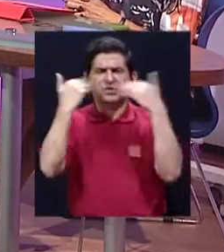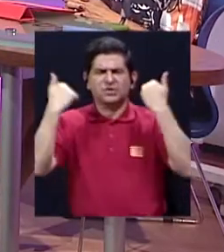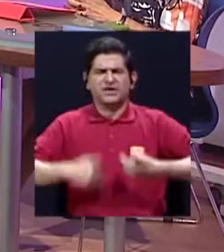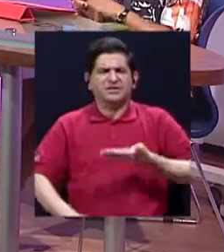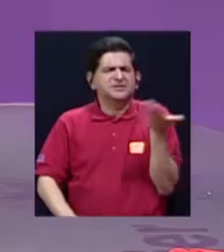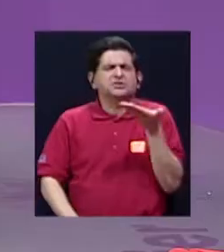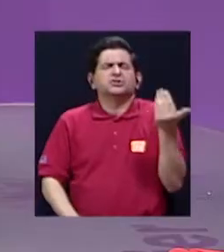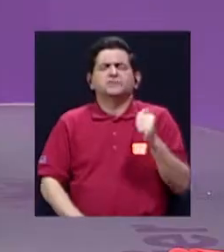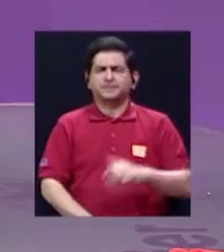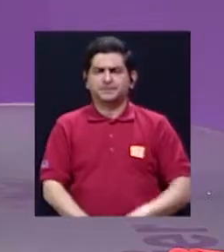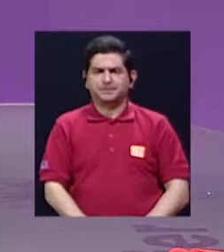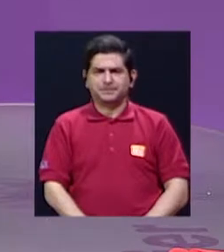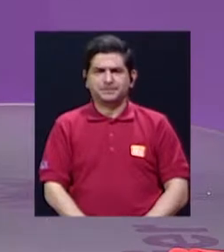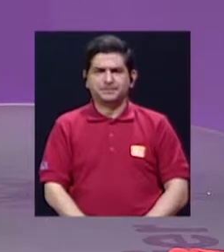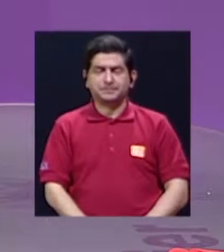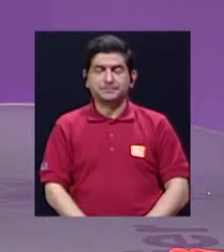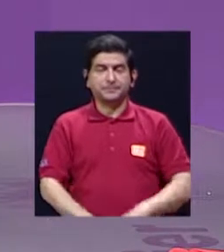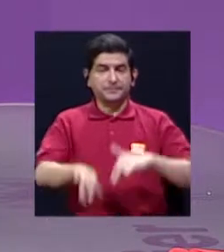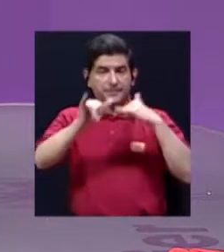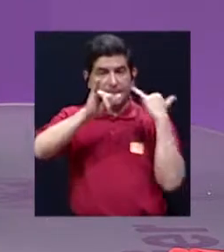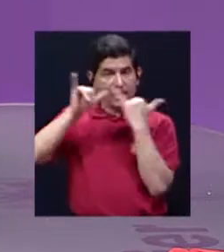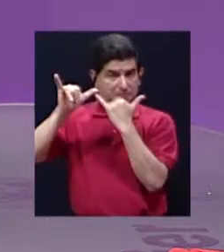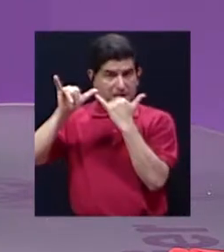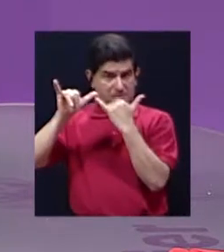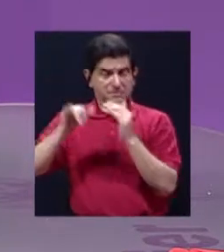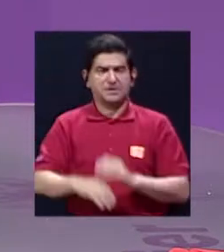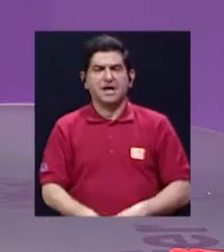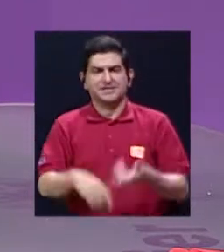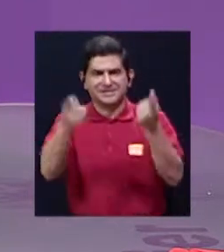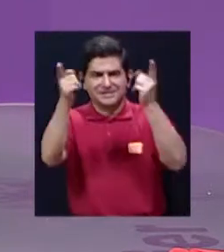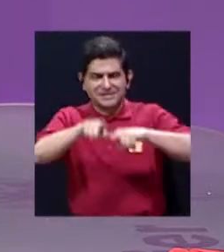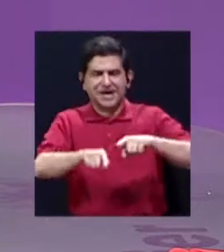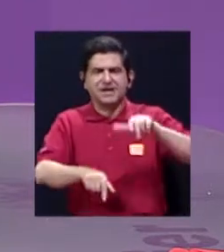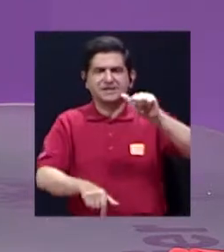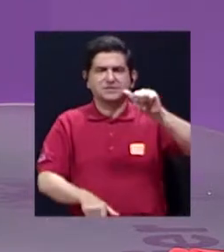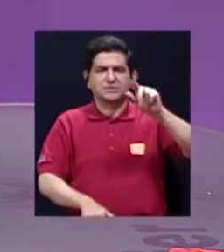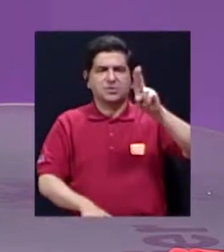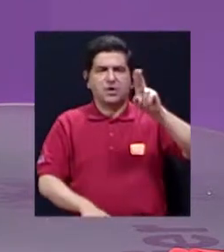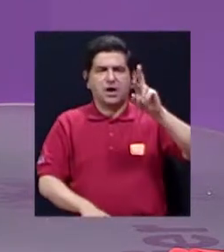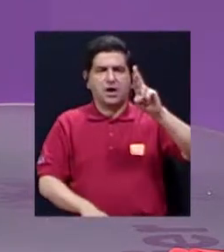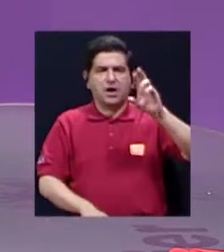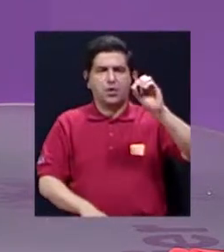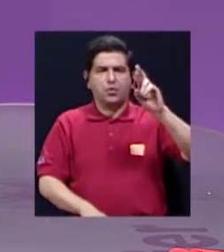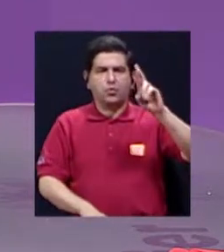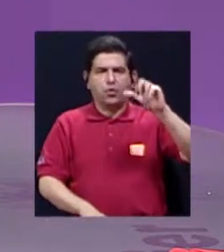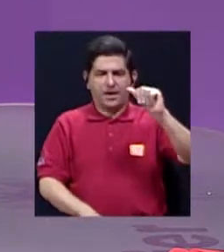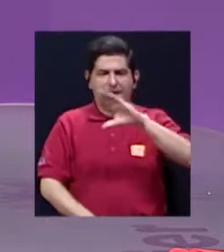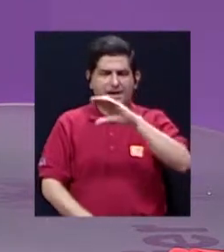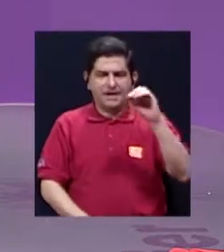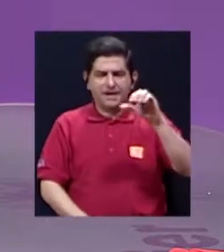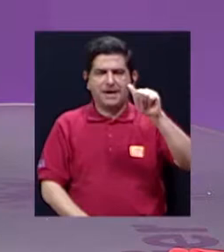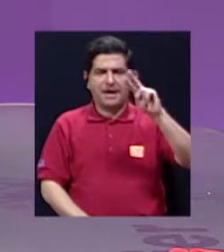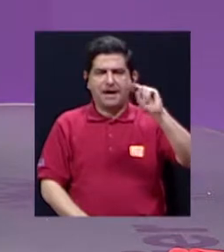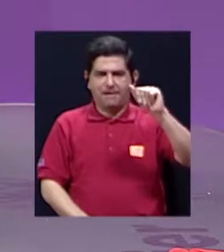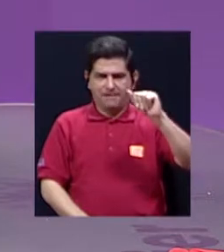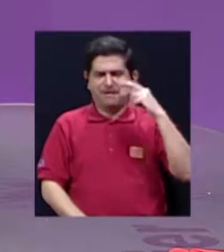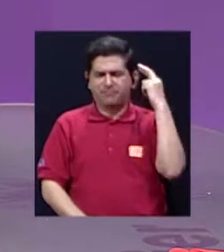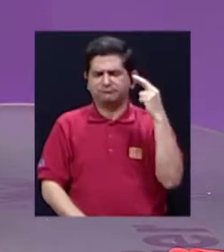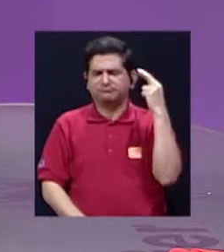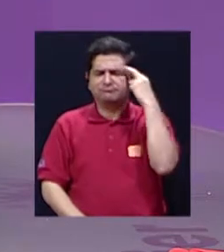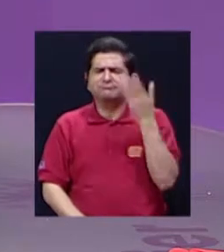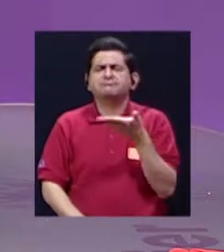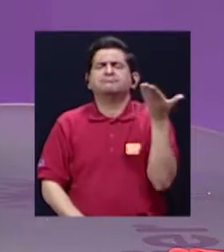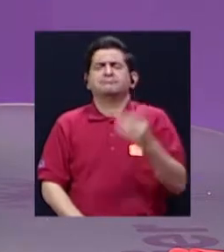Humanos? Bueno, las demandas tanto del caso de Aurora y de Ana tienen que ver precisamente